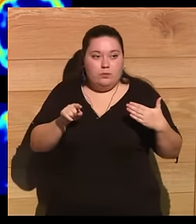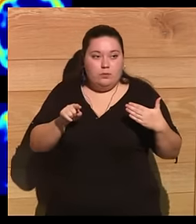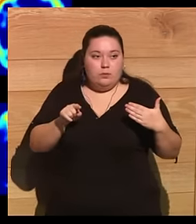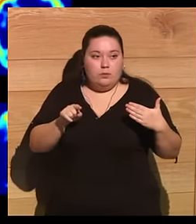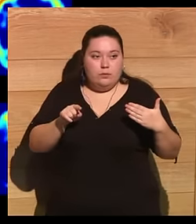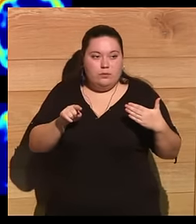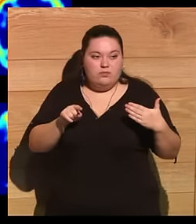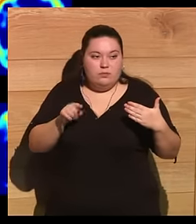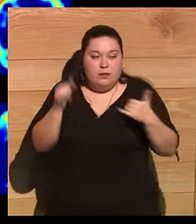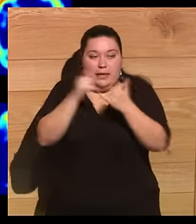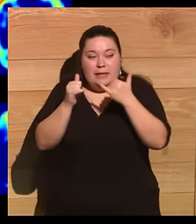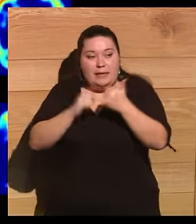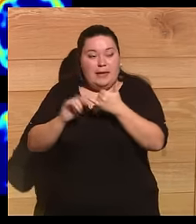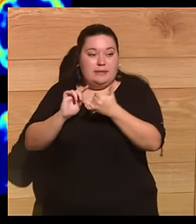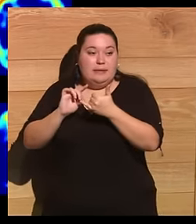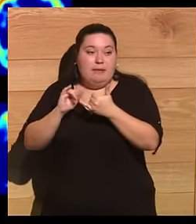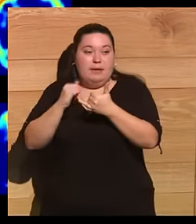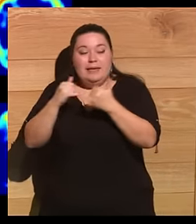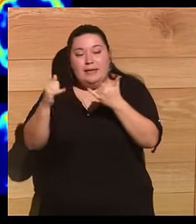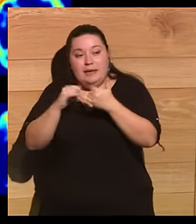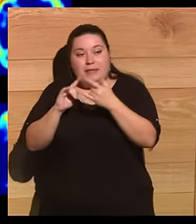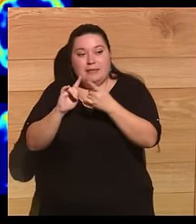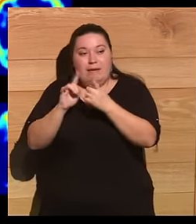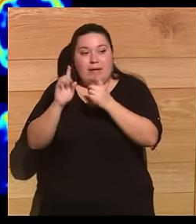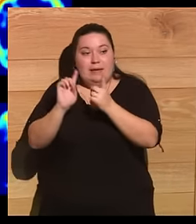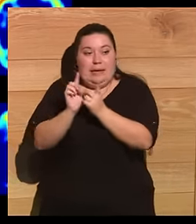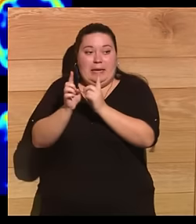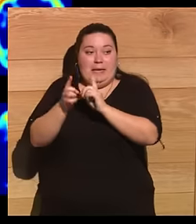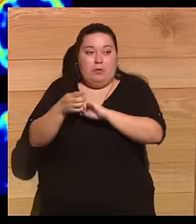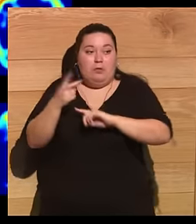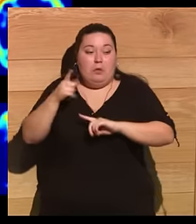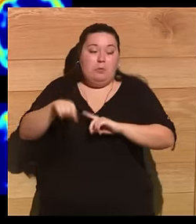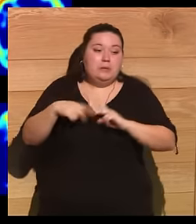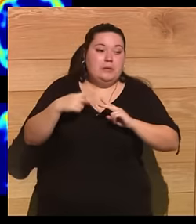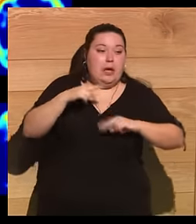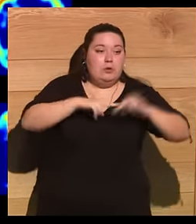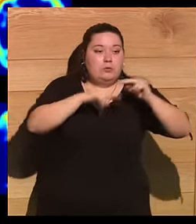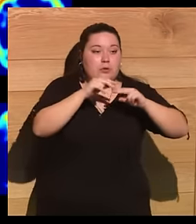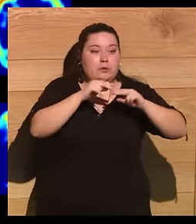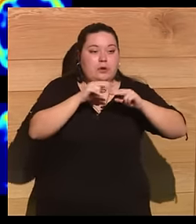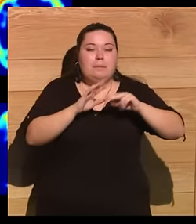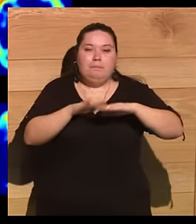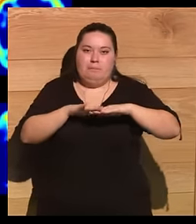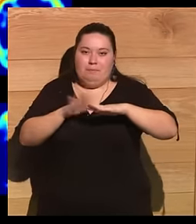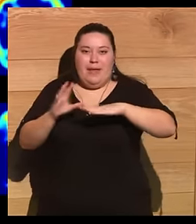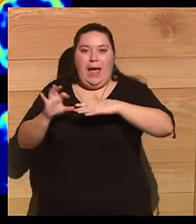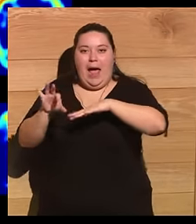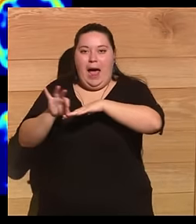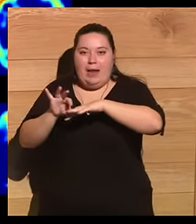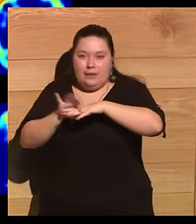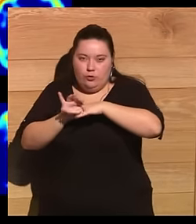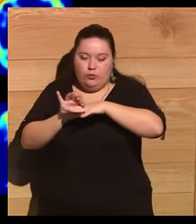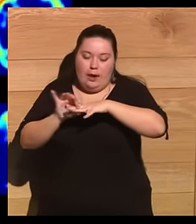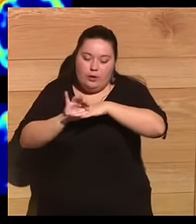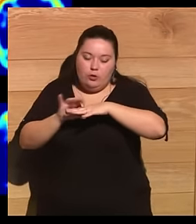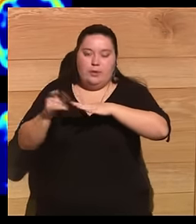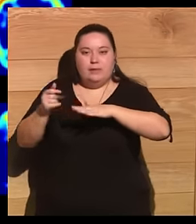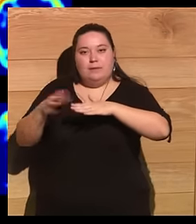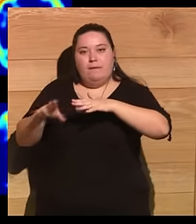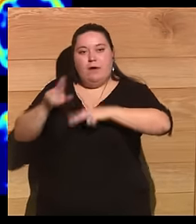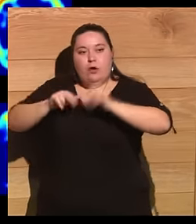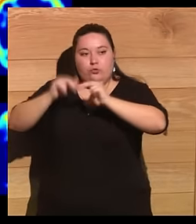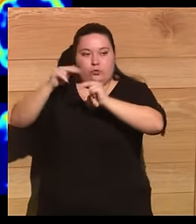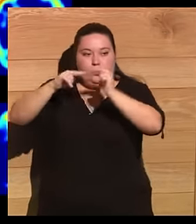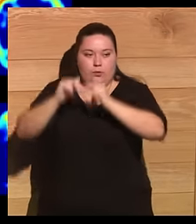que estaban girando de esta manera, y después de la reconstrucción se puede ver que el anillo es un anillo que se está expandiendo, ¿de acuerdo? Se